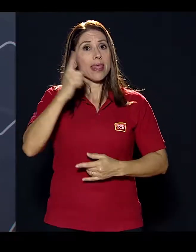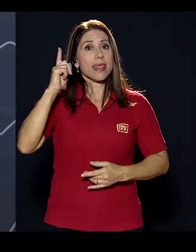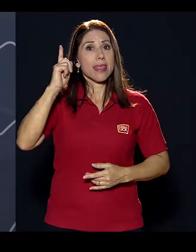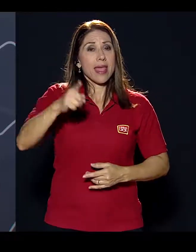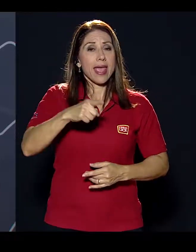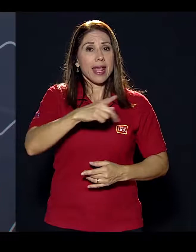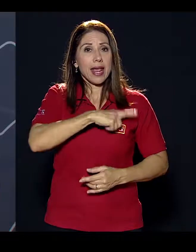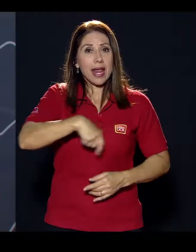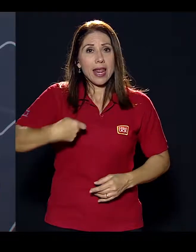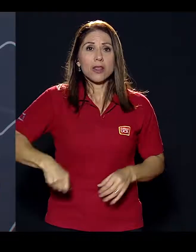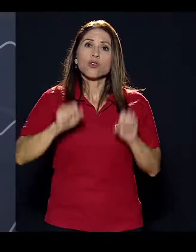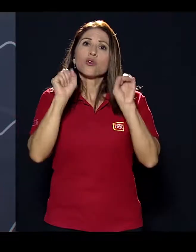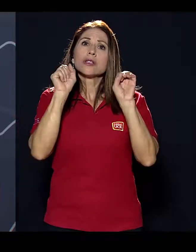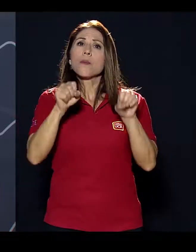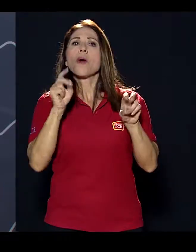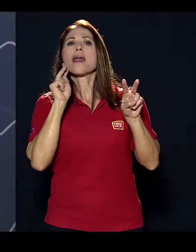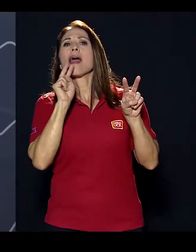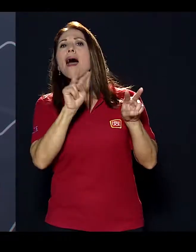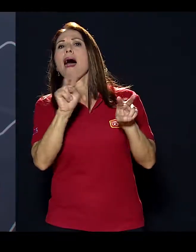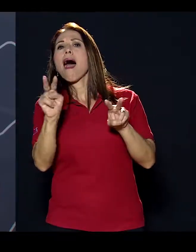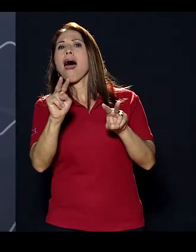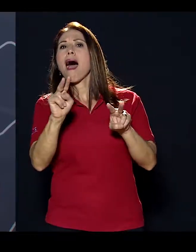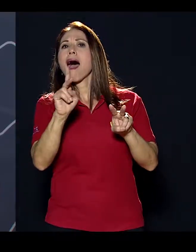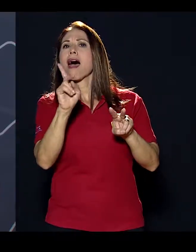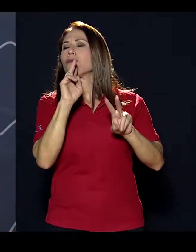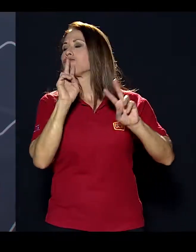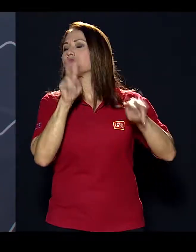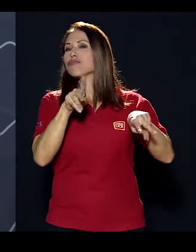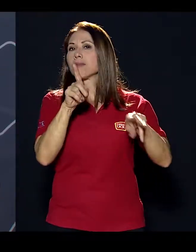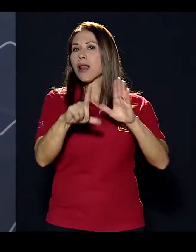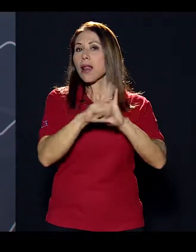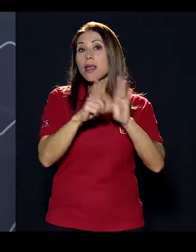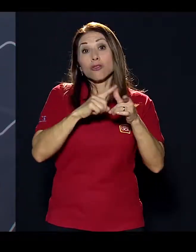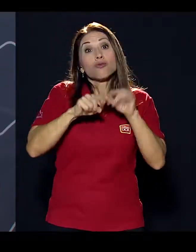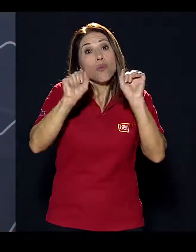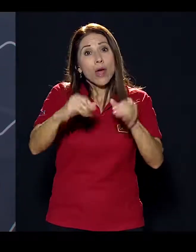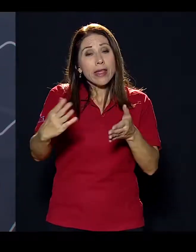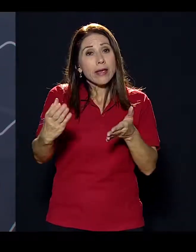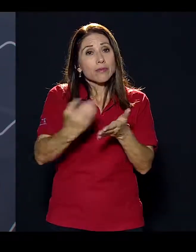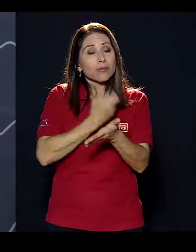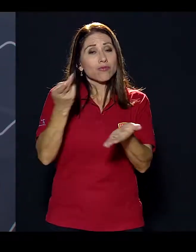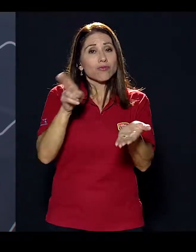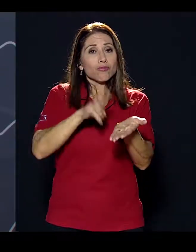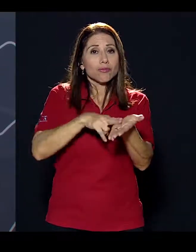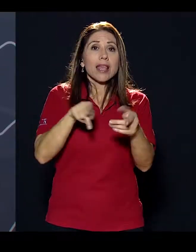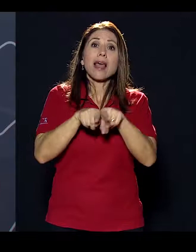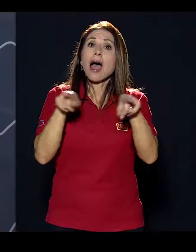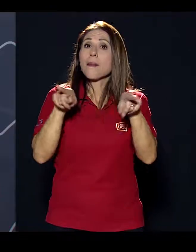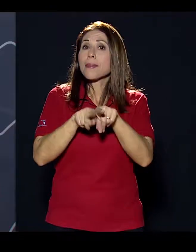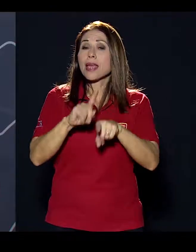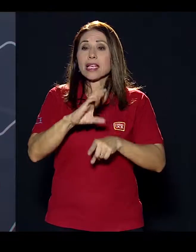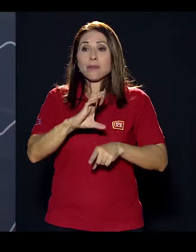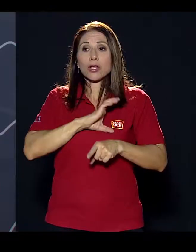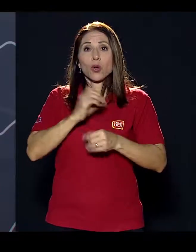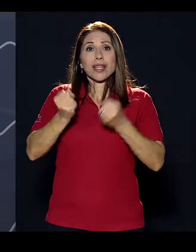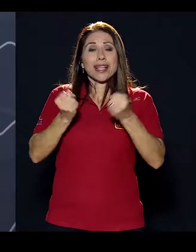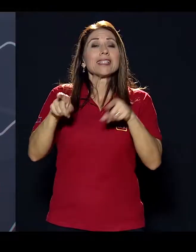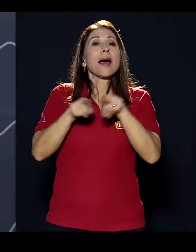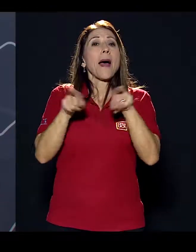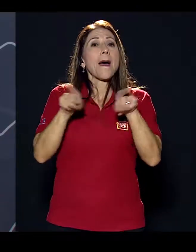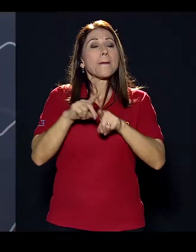puede establecer una sanción igual al inspector de tránsito, igual al Ministerio de Transportes. Entonces, el